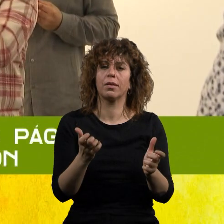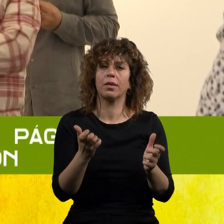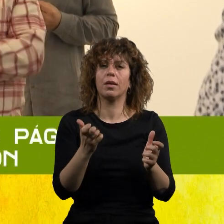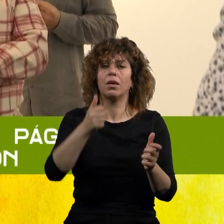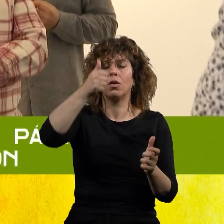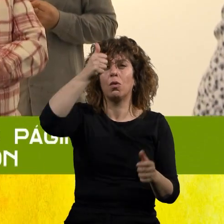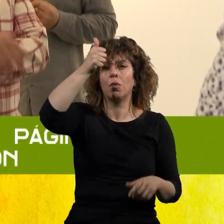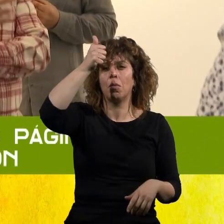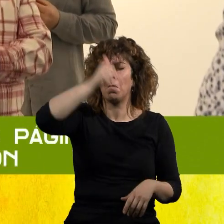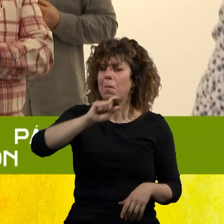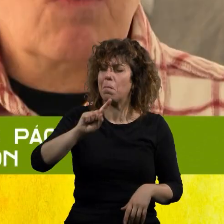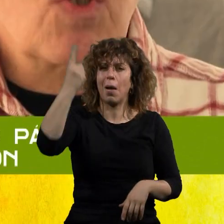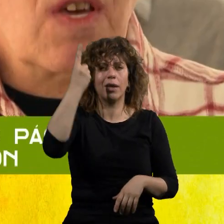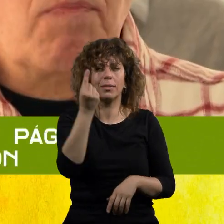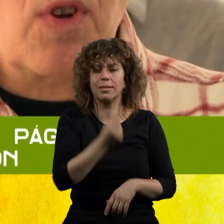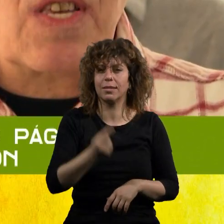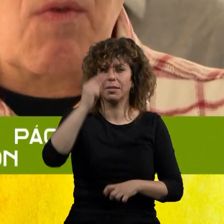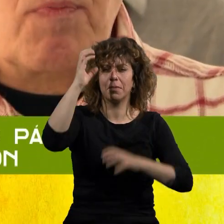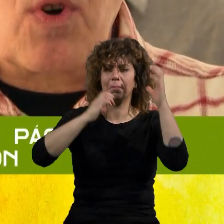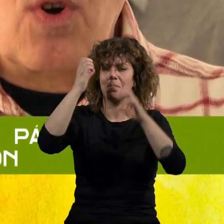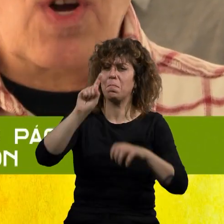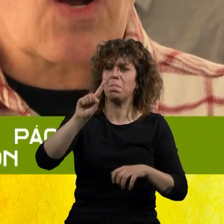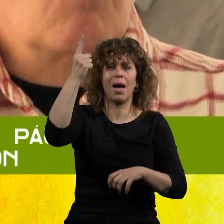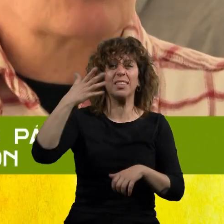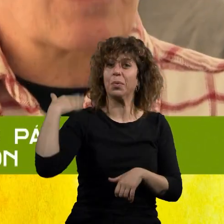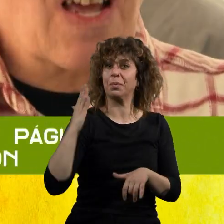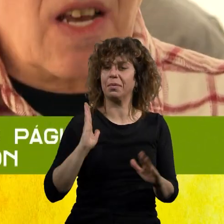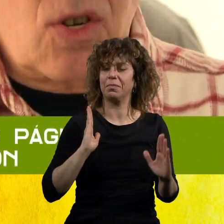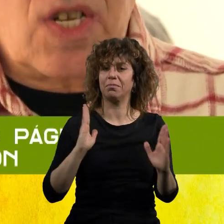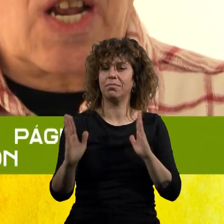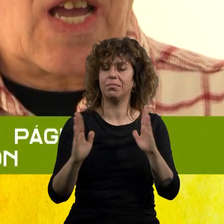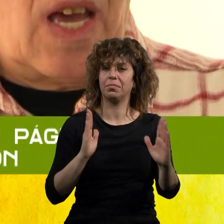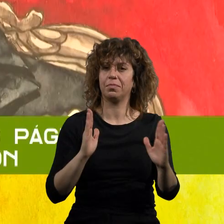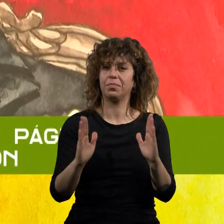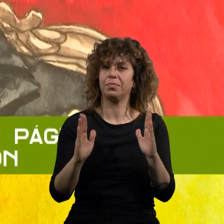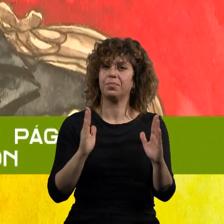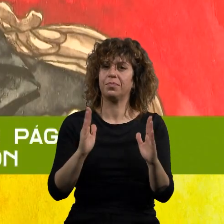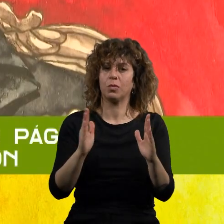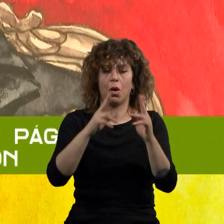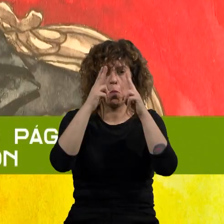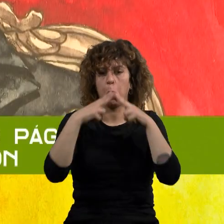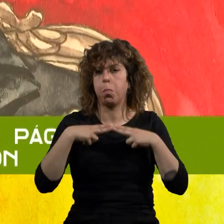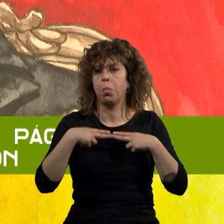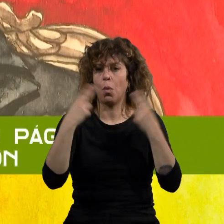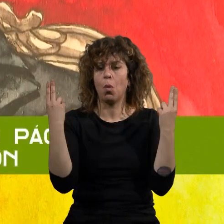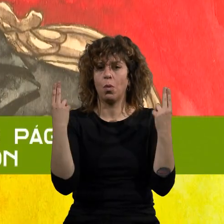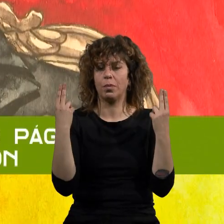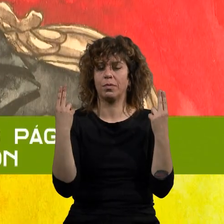hombre más caricaturizado de la época. Era muy público.